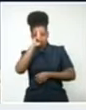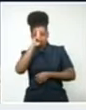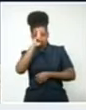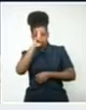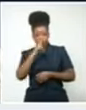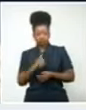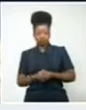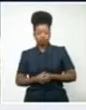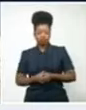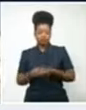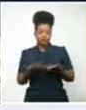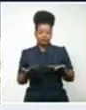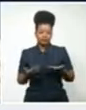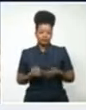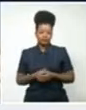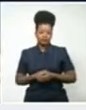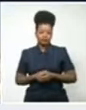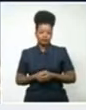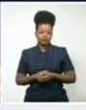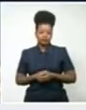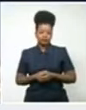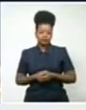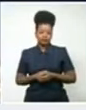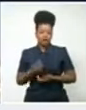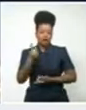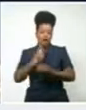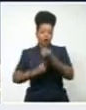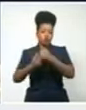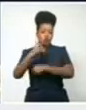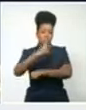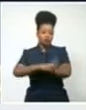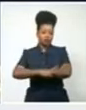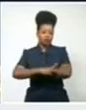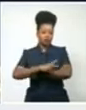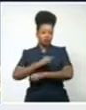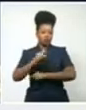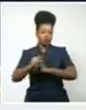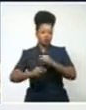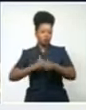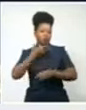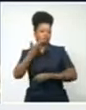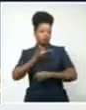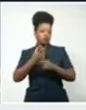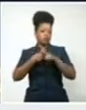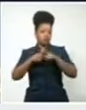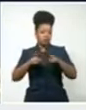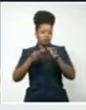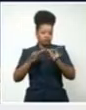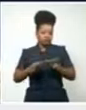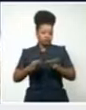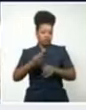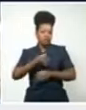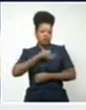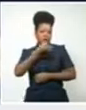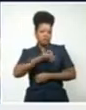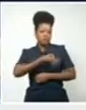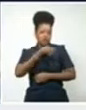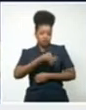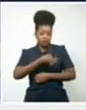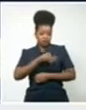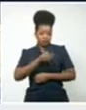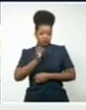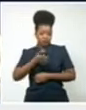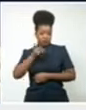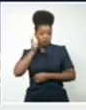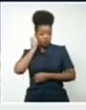y bueno, uno dirá, bueno, es que hay algunos países que van controlando, pero realmente, como se expresa en este artículo